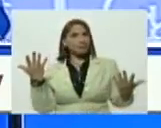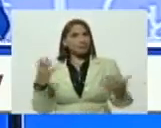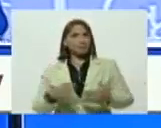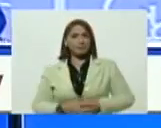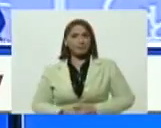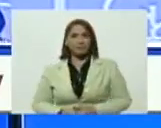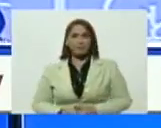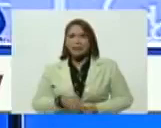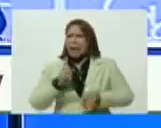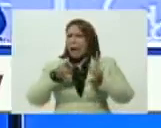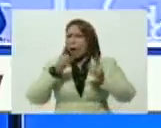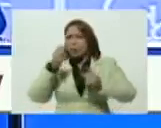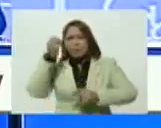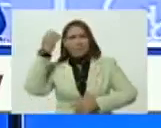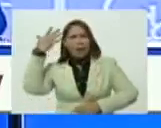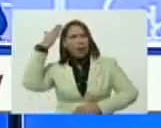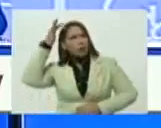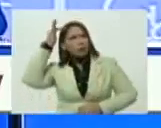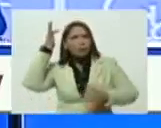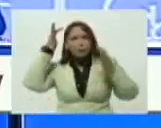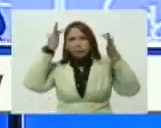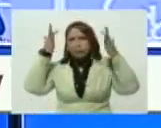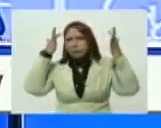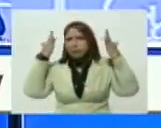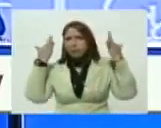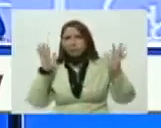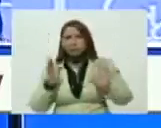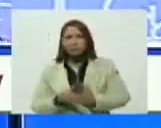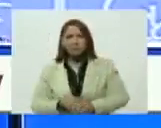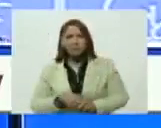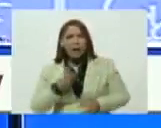Unas canitas ahí. Unas mechitas que me pinté.